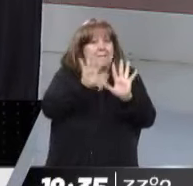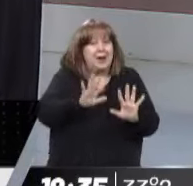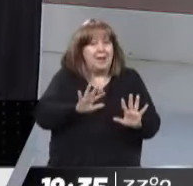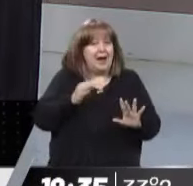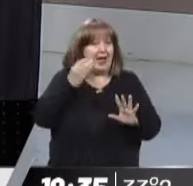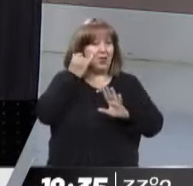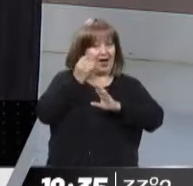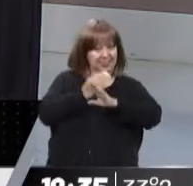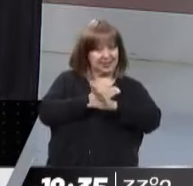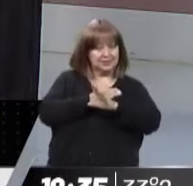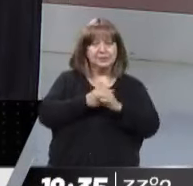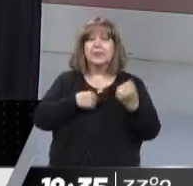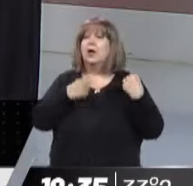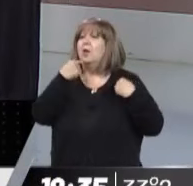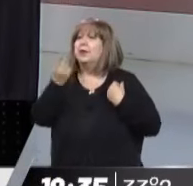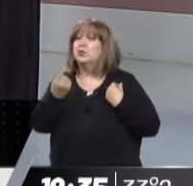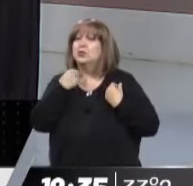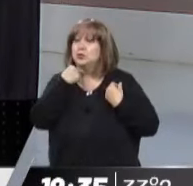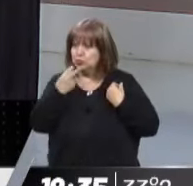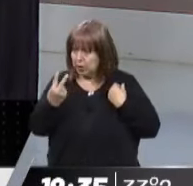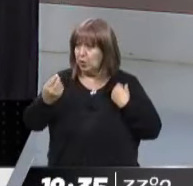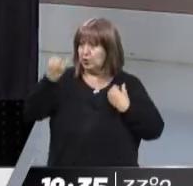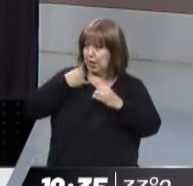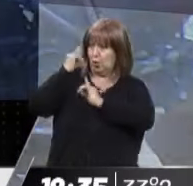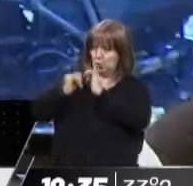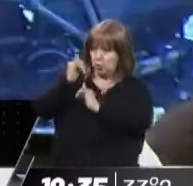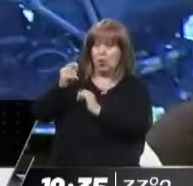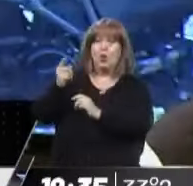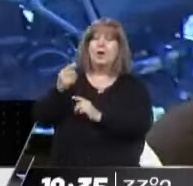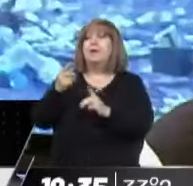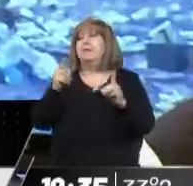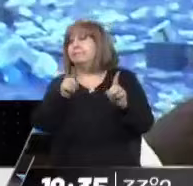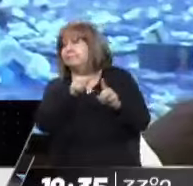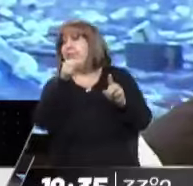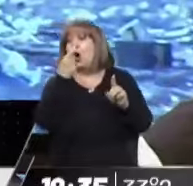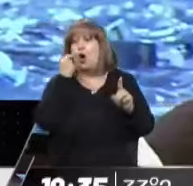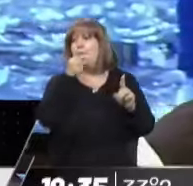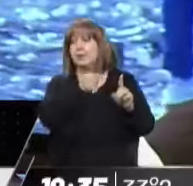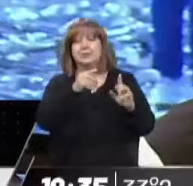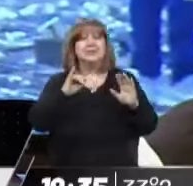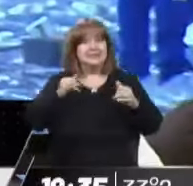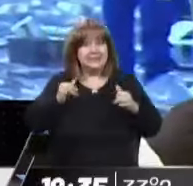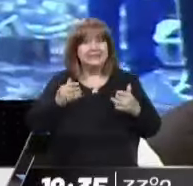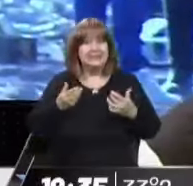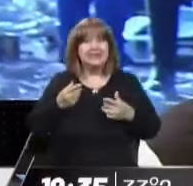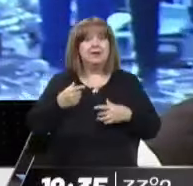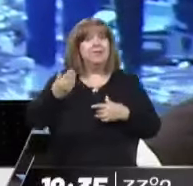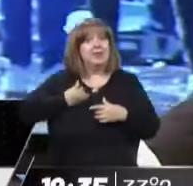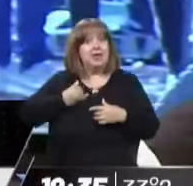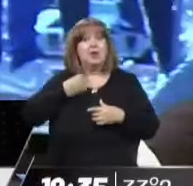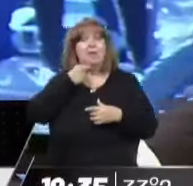esta persona? Sí, sí, a su había papá. Hablado con sí, él iba... Porque justamente tenía que ir otra persona y él